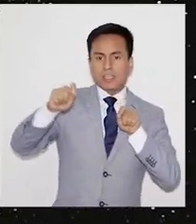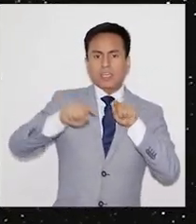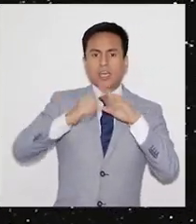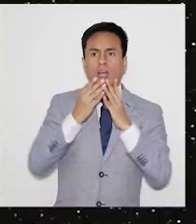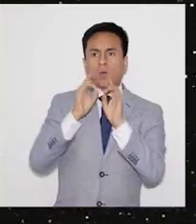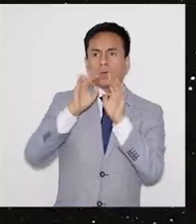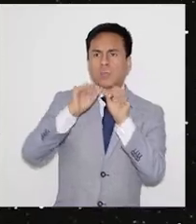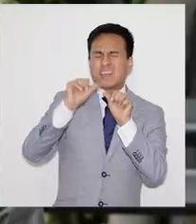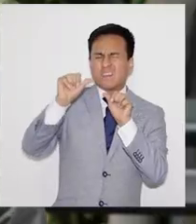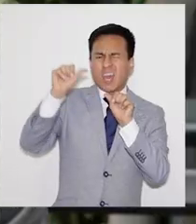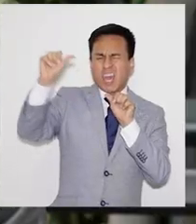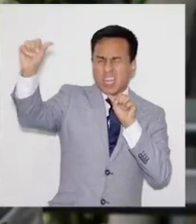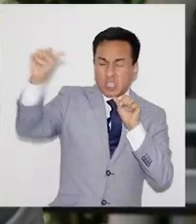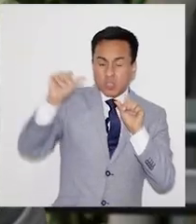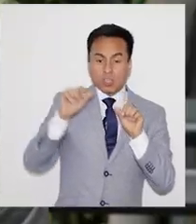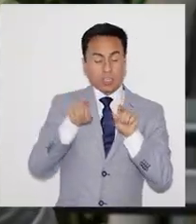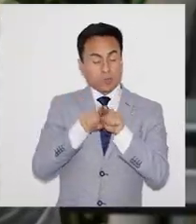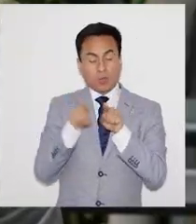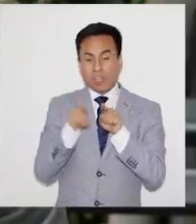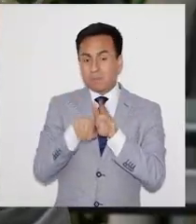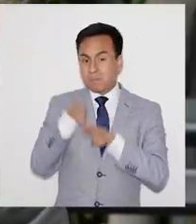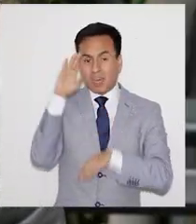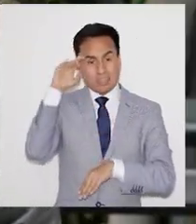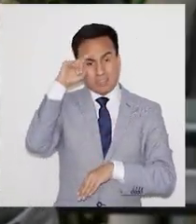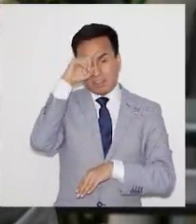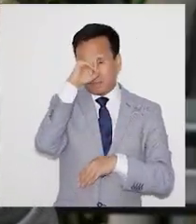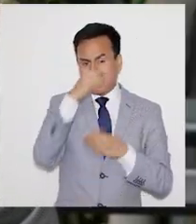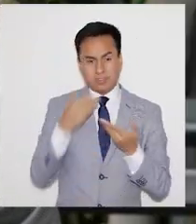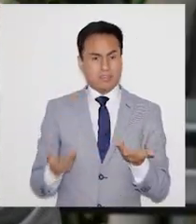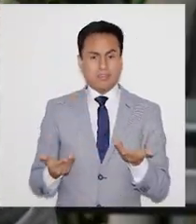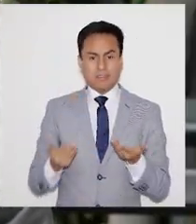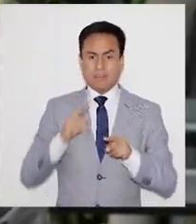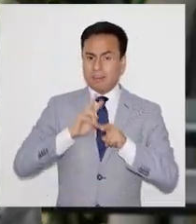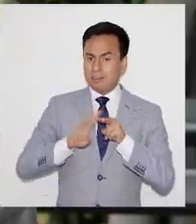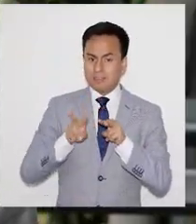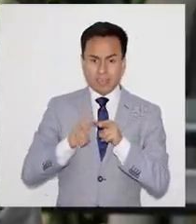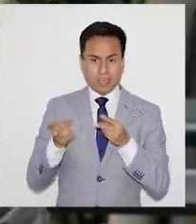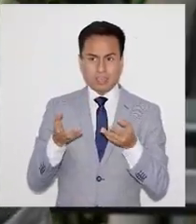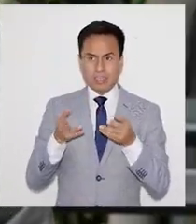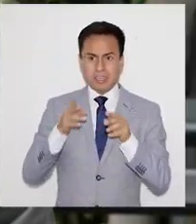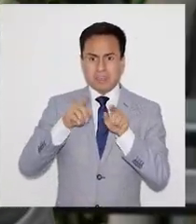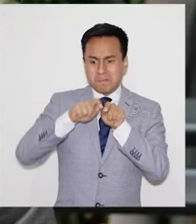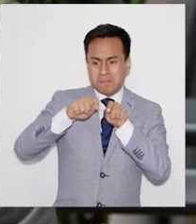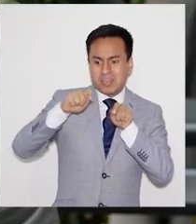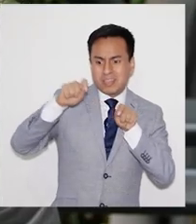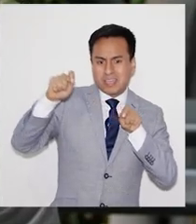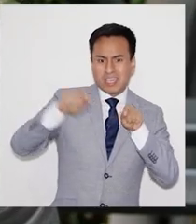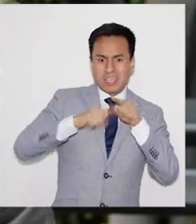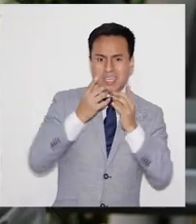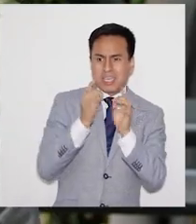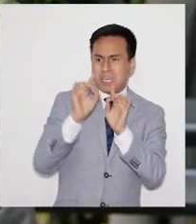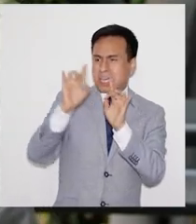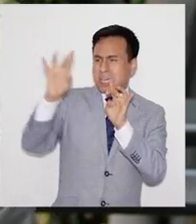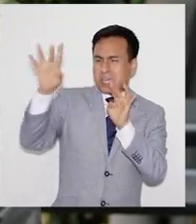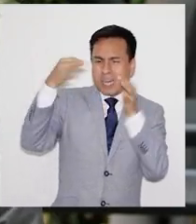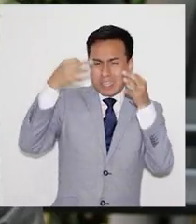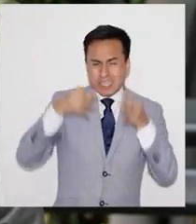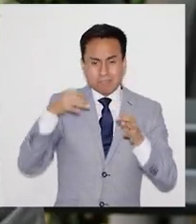universo. Medir distancias en el universo es una de las cosas más difíciles de hacer de manera